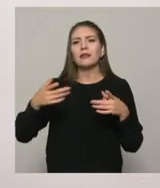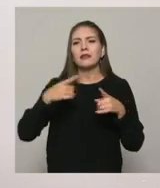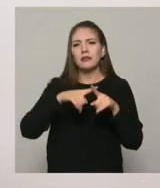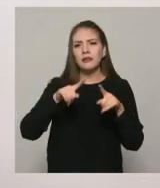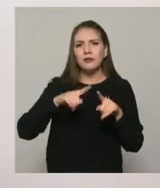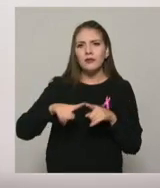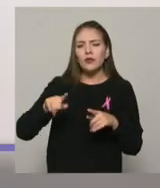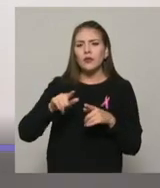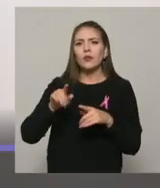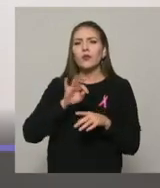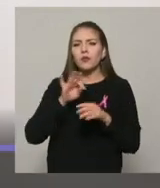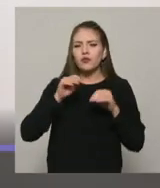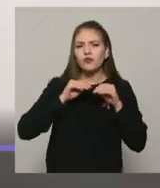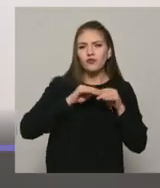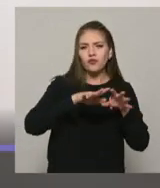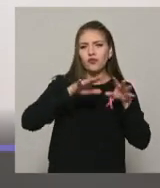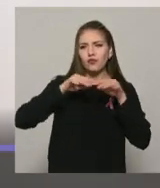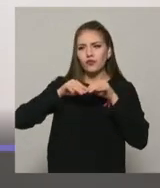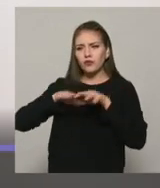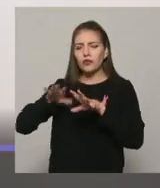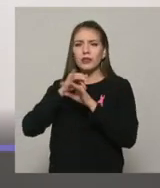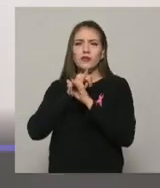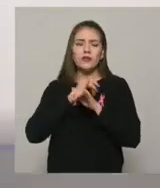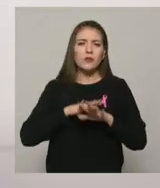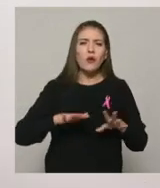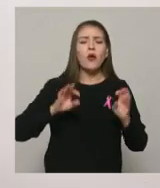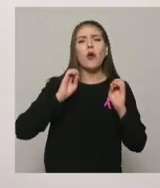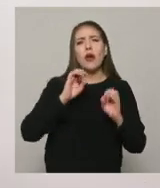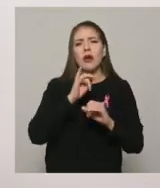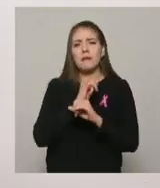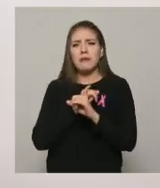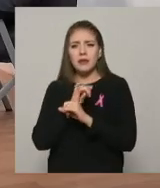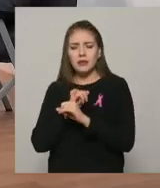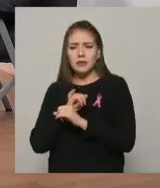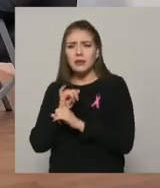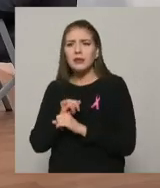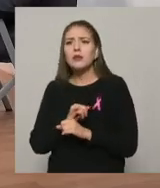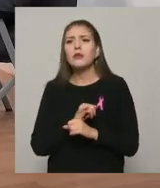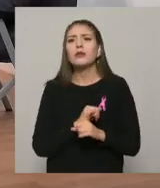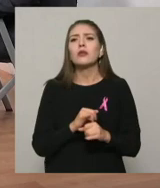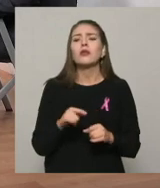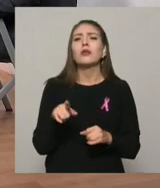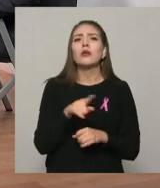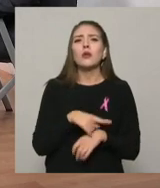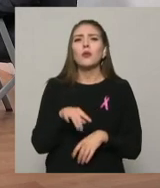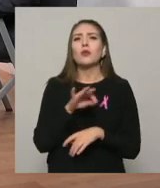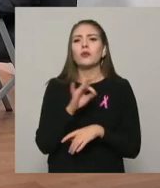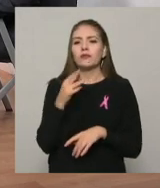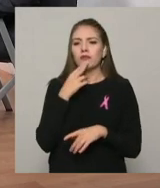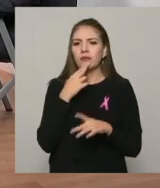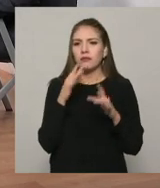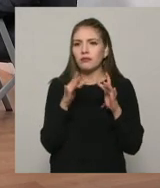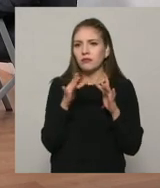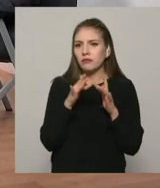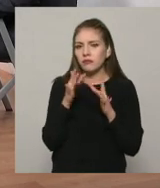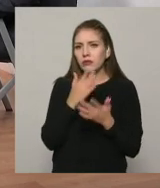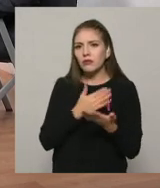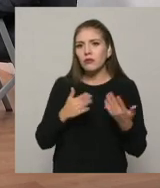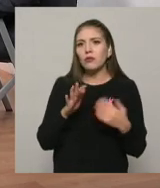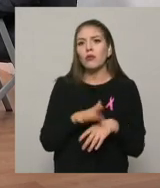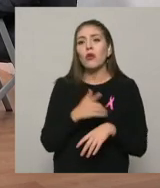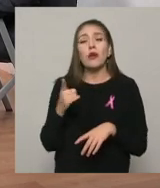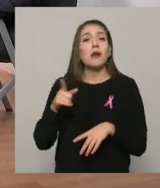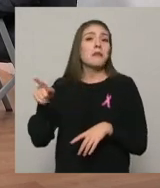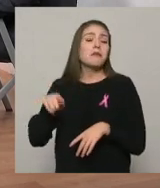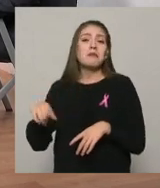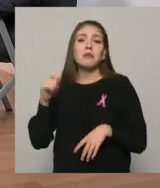opciones de divulgación y de investigación en donde realmente podemos refugiarnos en las redes, porque muchos de nosotros, debido a que los